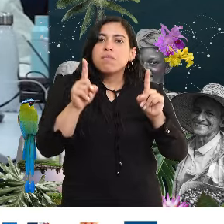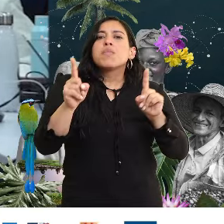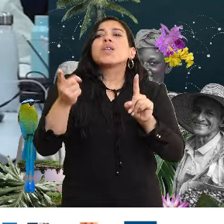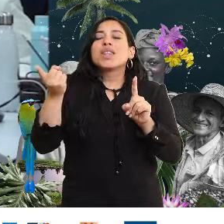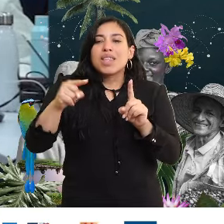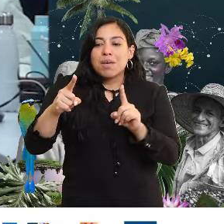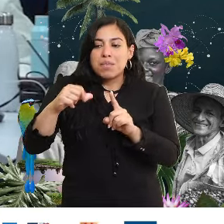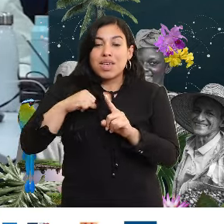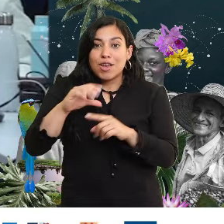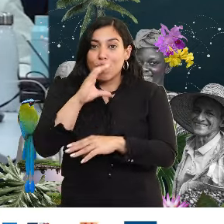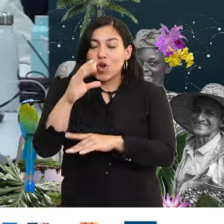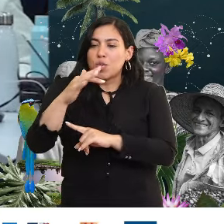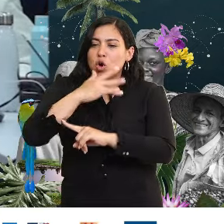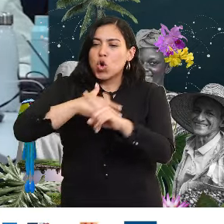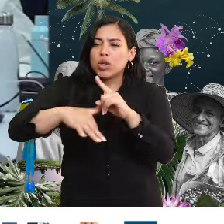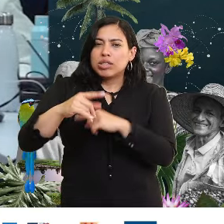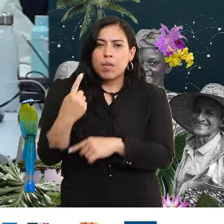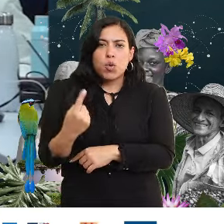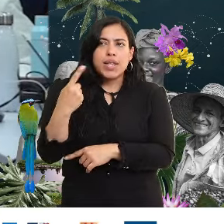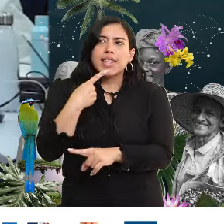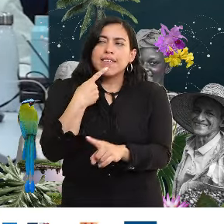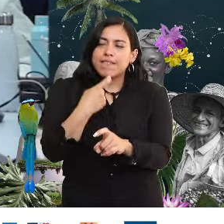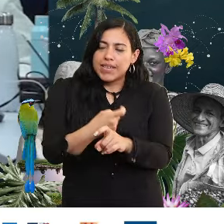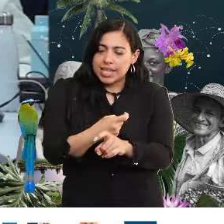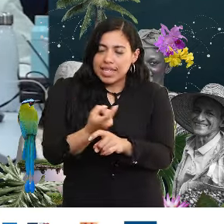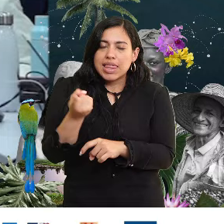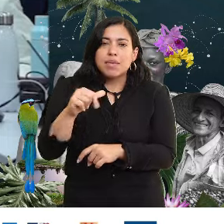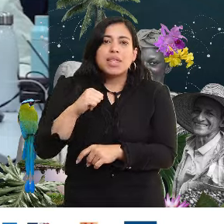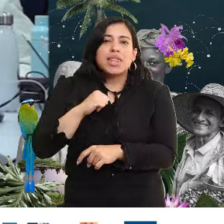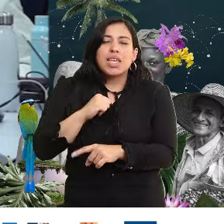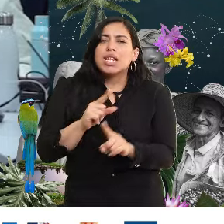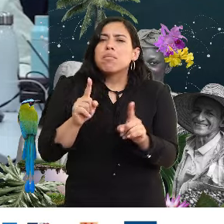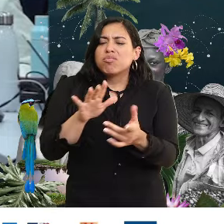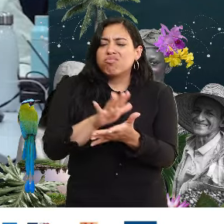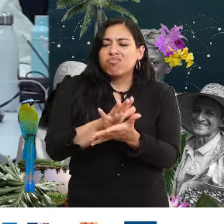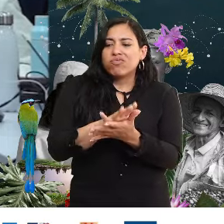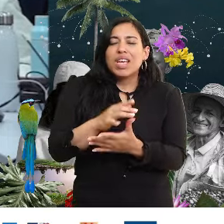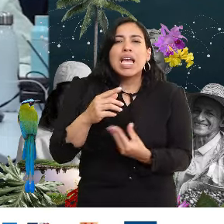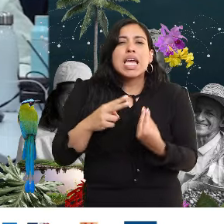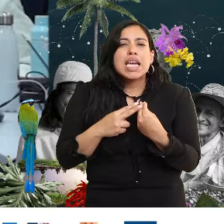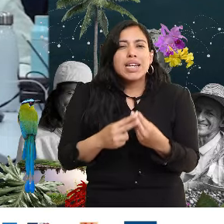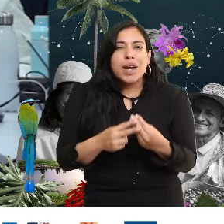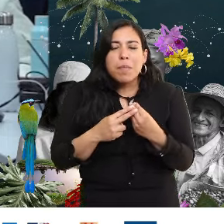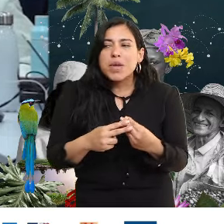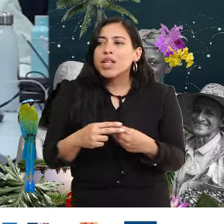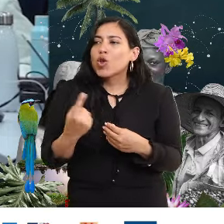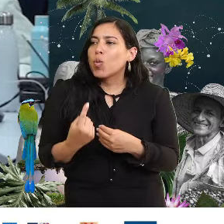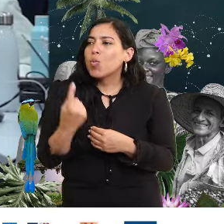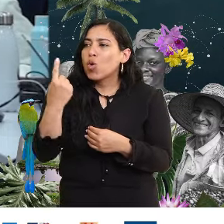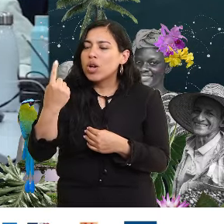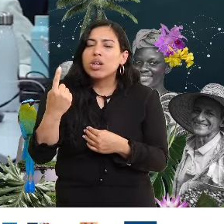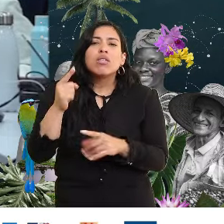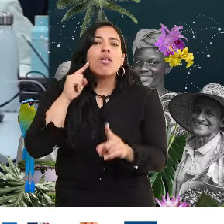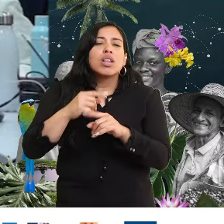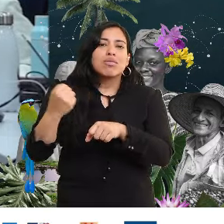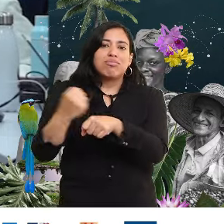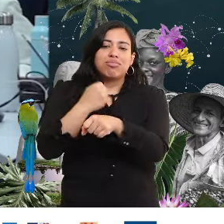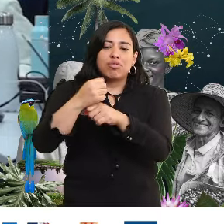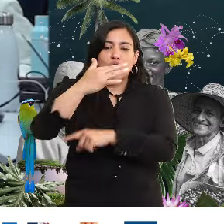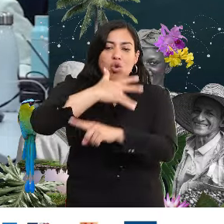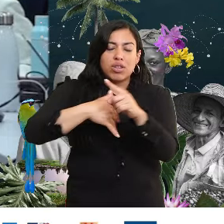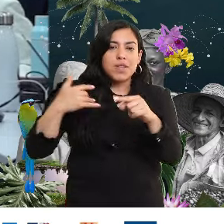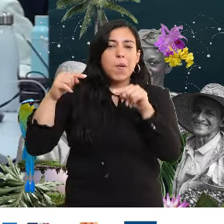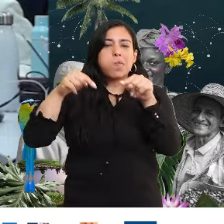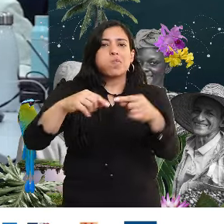contextos políticos muy difíciles, pero tenemos las herramientas y las apuestas políticas para trabajar en esos contextos